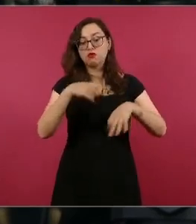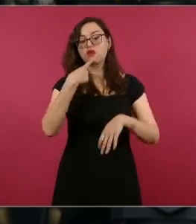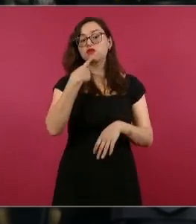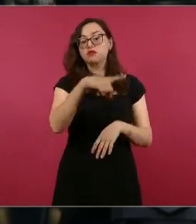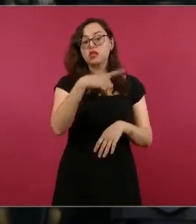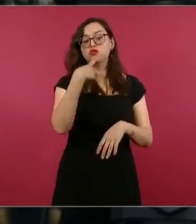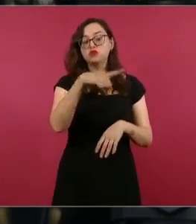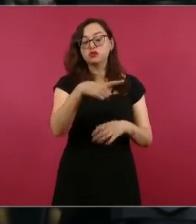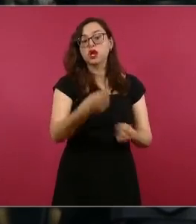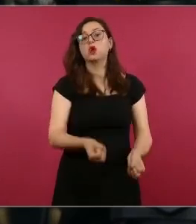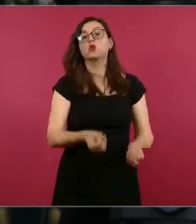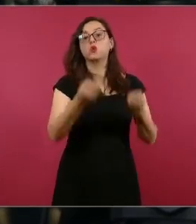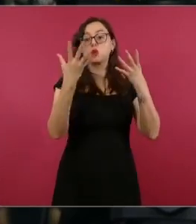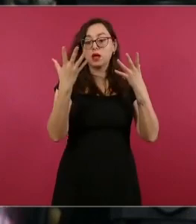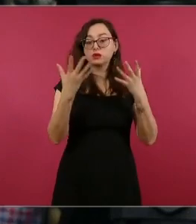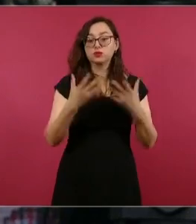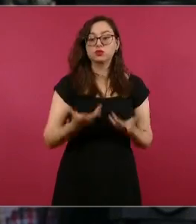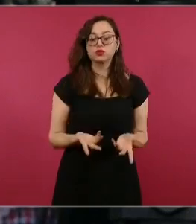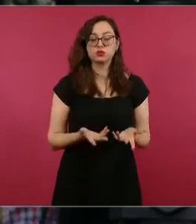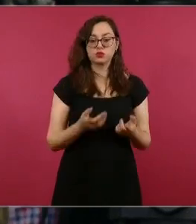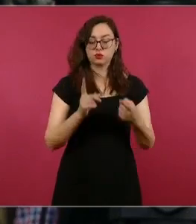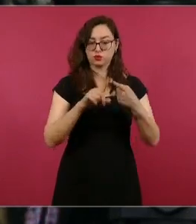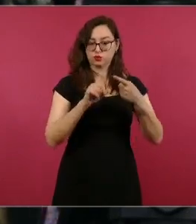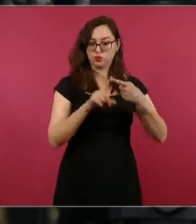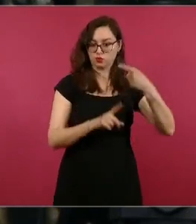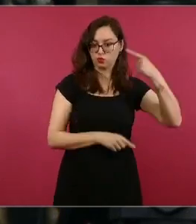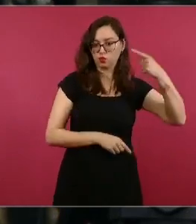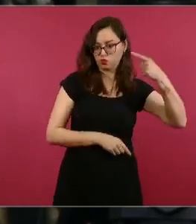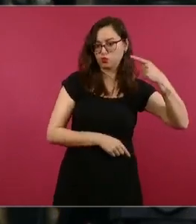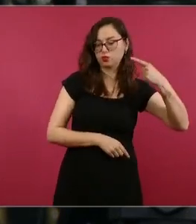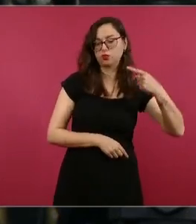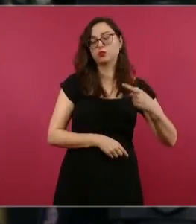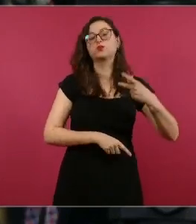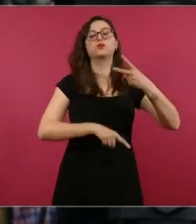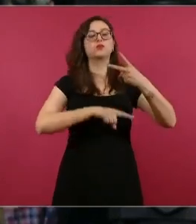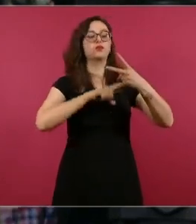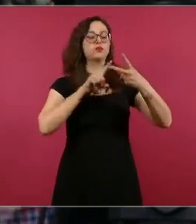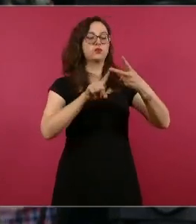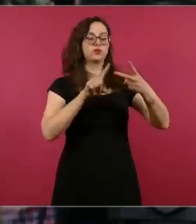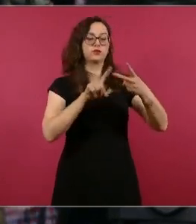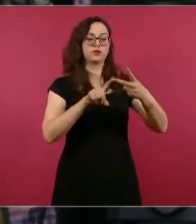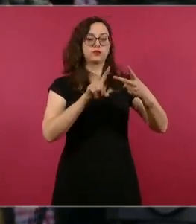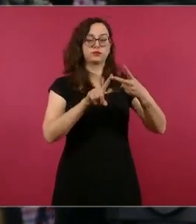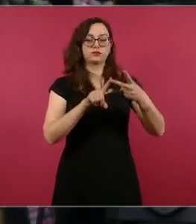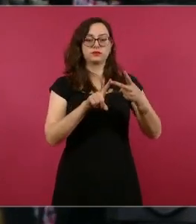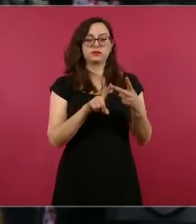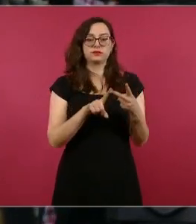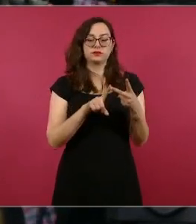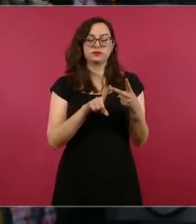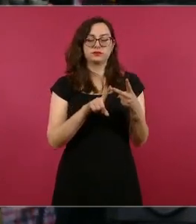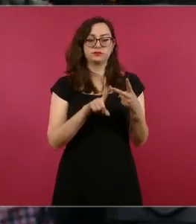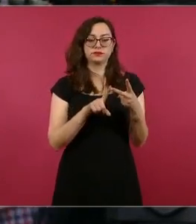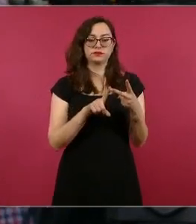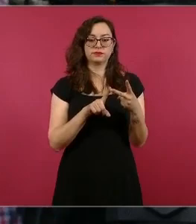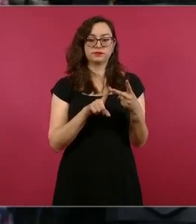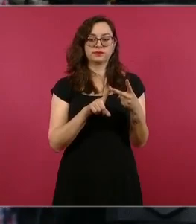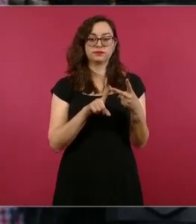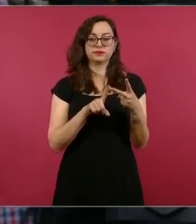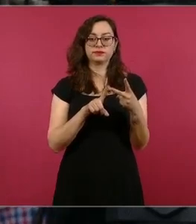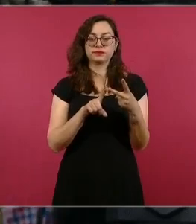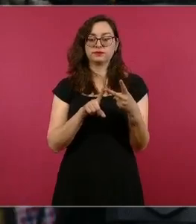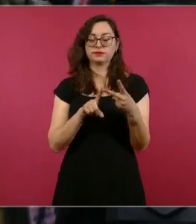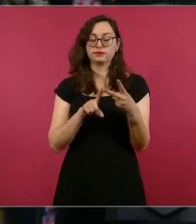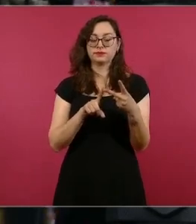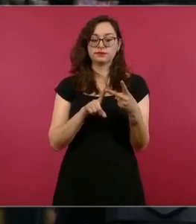están siendo investigados? Eso sería por un lado el primer tema. El segundo, algo que se ha estado utilizando